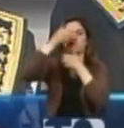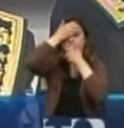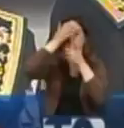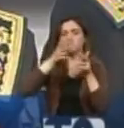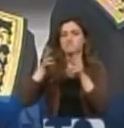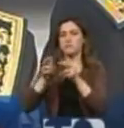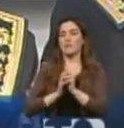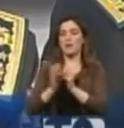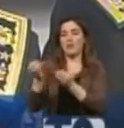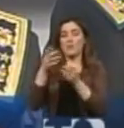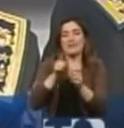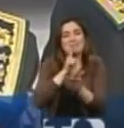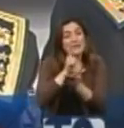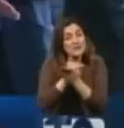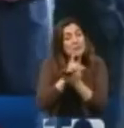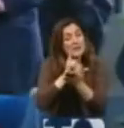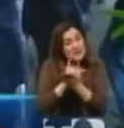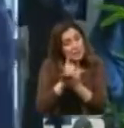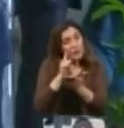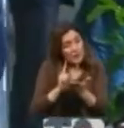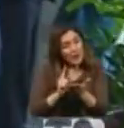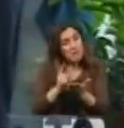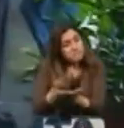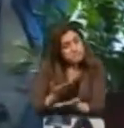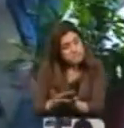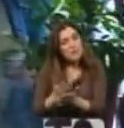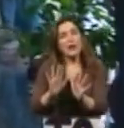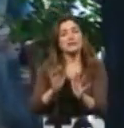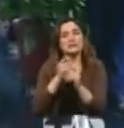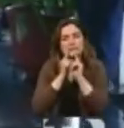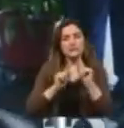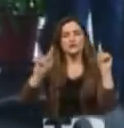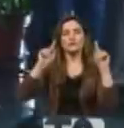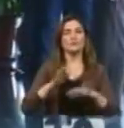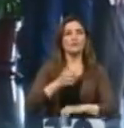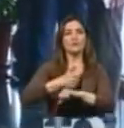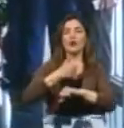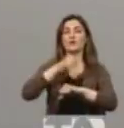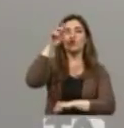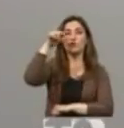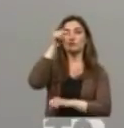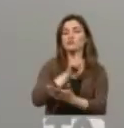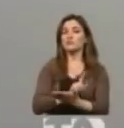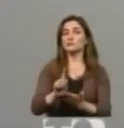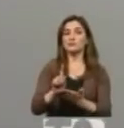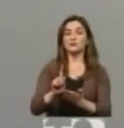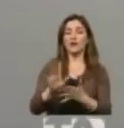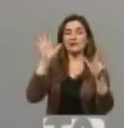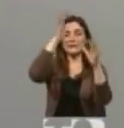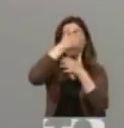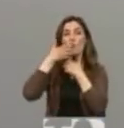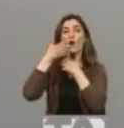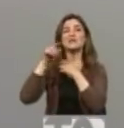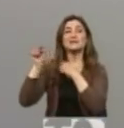verificadas podrán ser dadas a conocer. No obstante, las autoridades de gobierno confirmaron esta semana que el secuestro ocurrió en